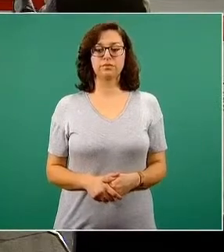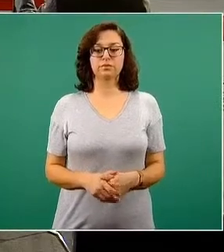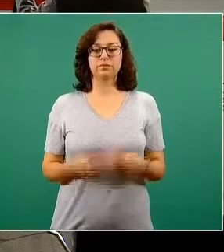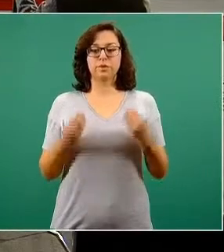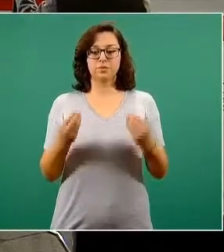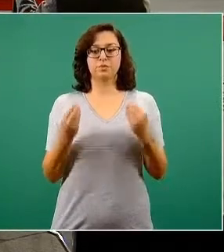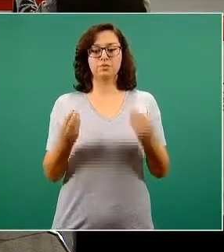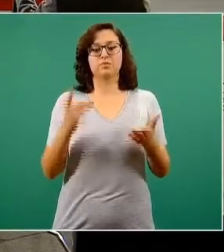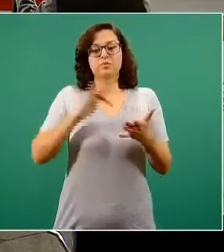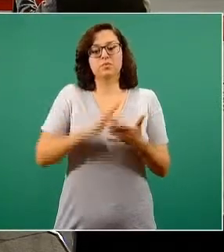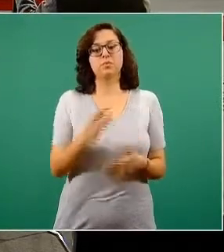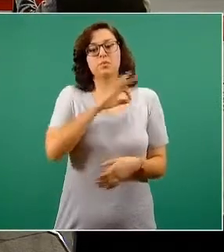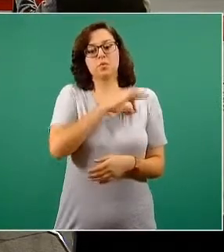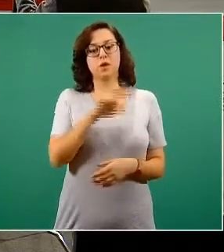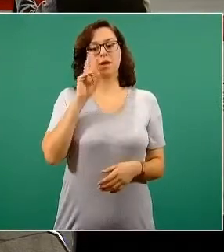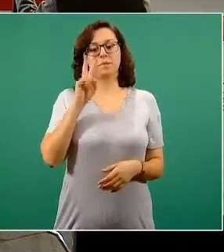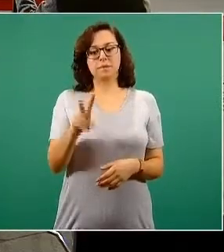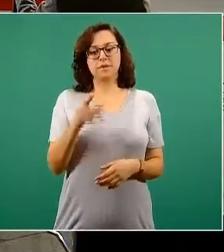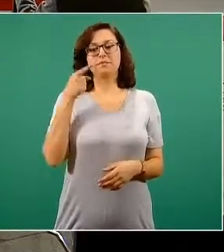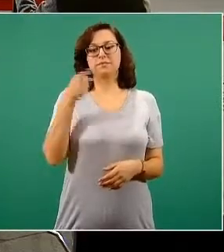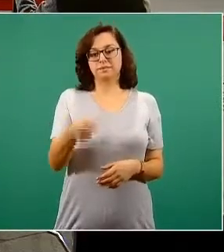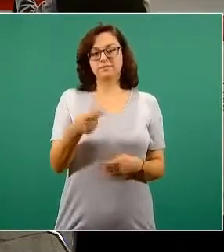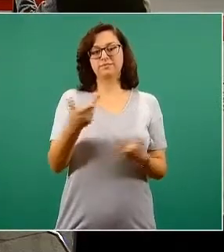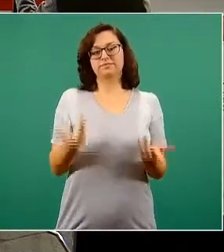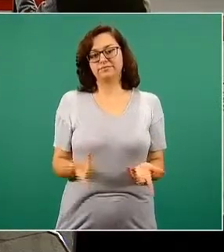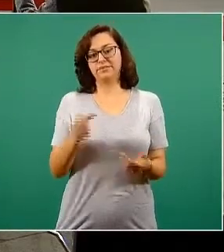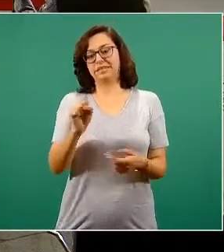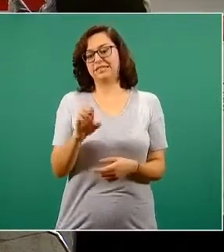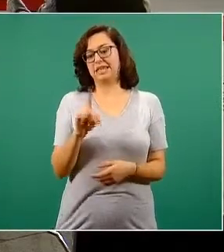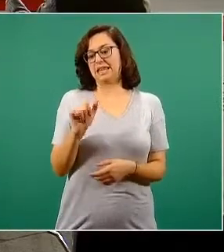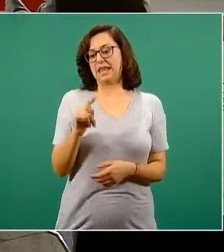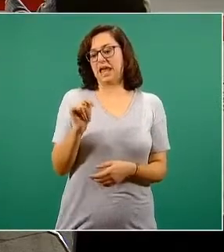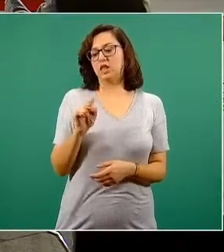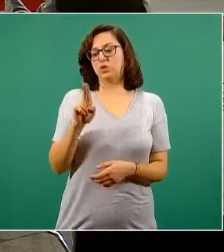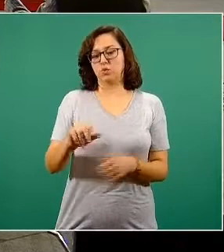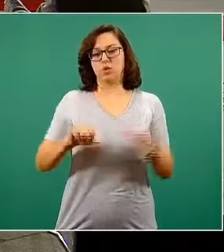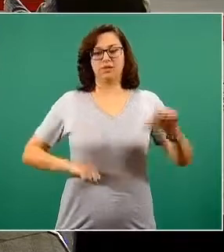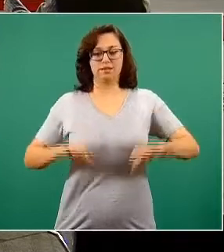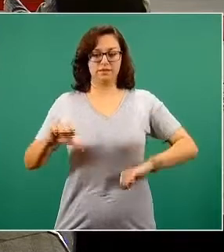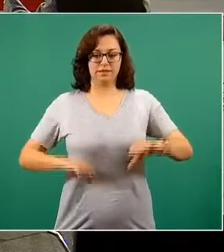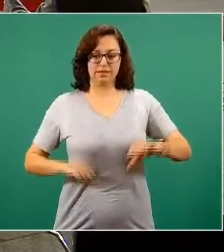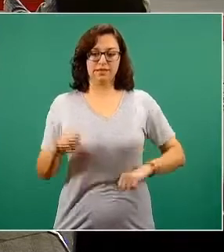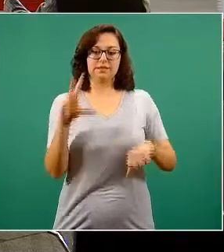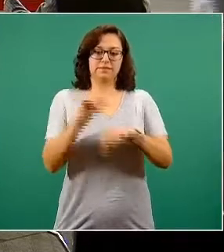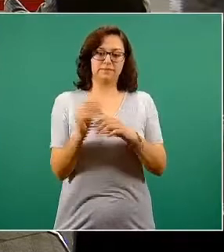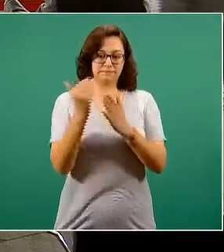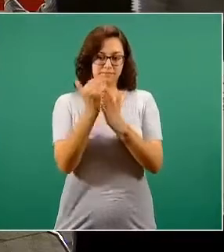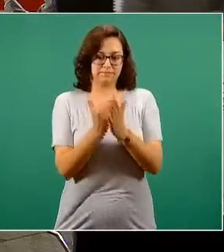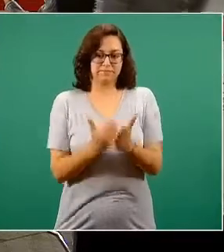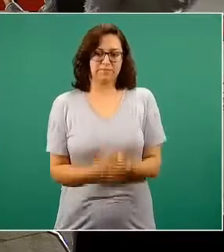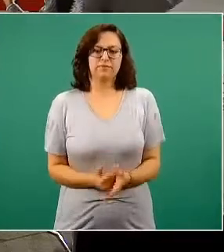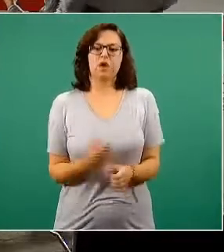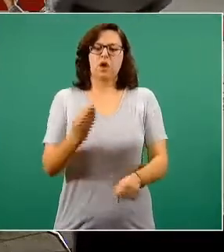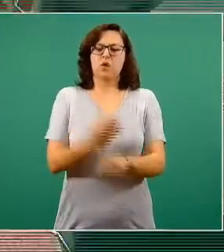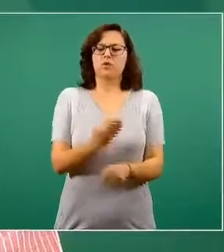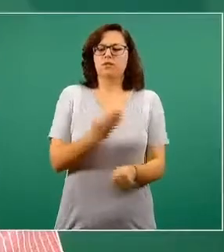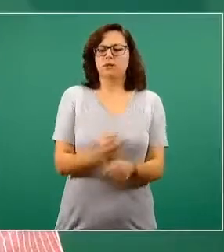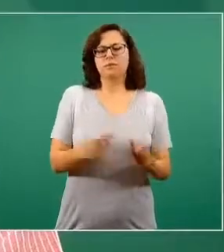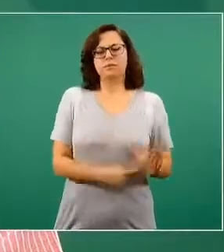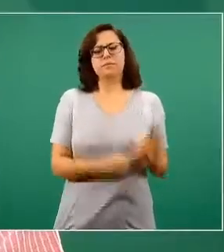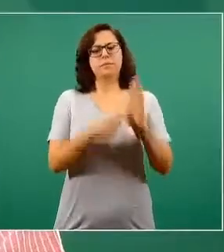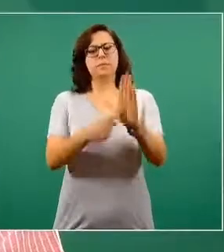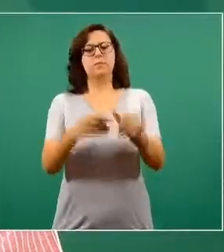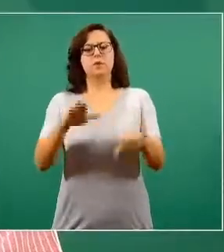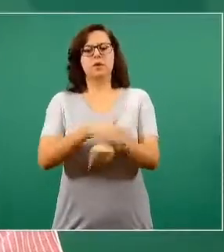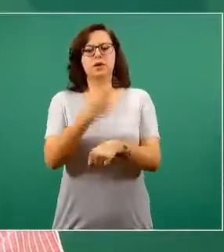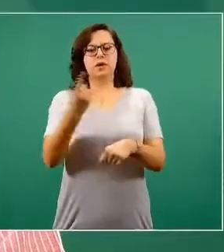la Secretaría de Desarrollo Agrario, Territorial y Urbano, SEDATU, pero las presentamos aquí porque tienen un contexto específico de salud.